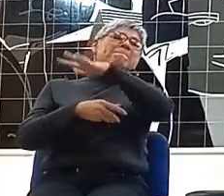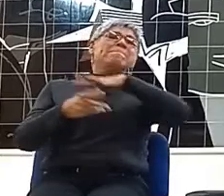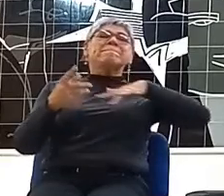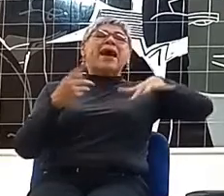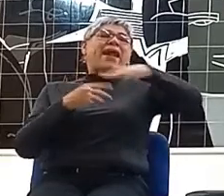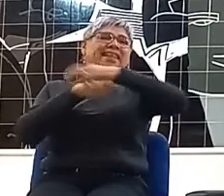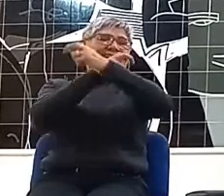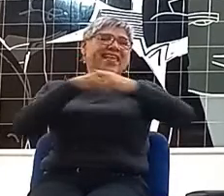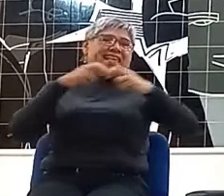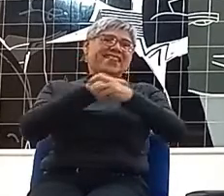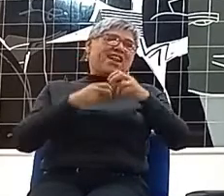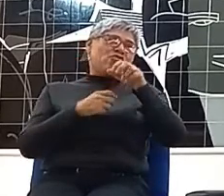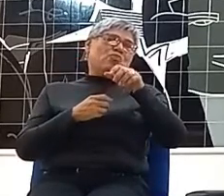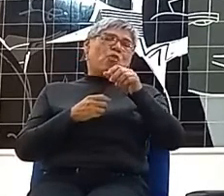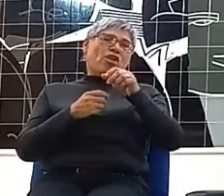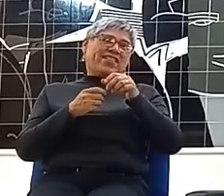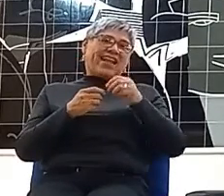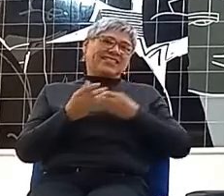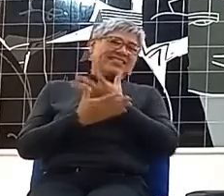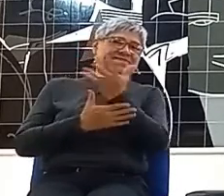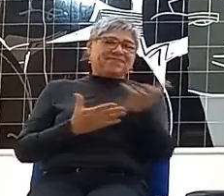Poetas. Dice: